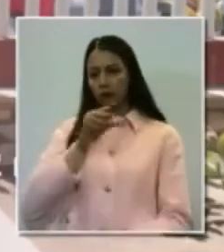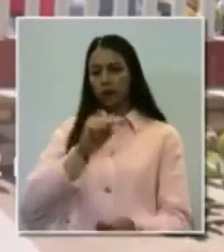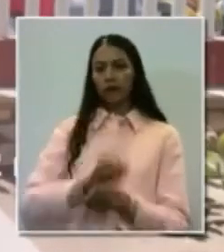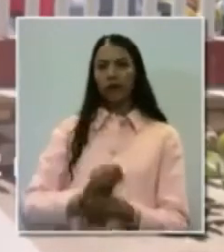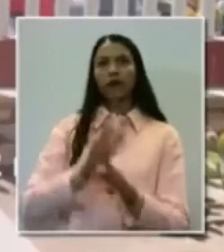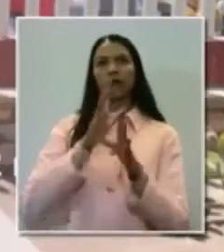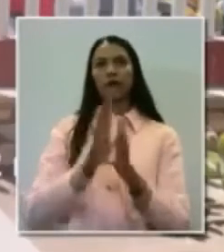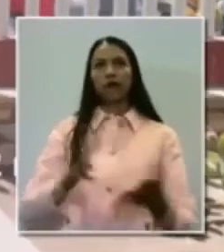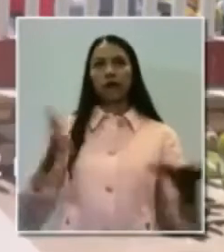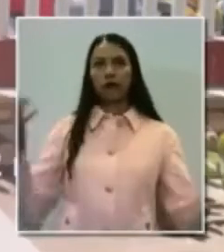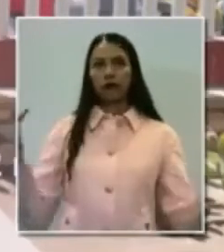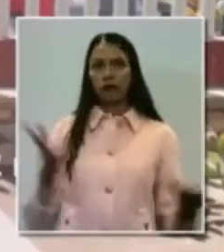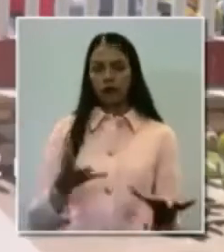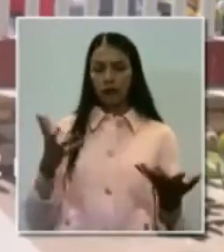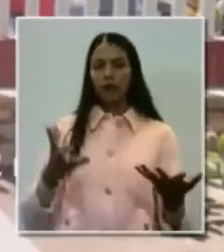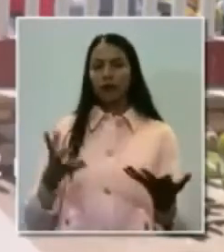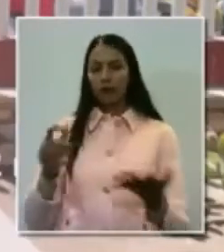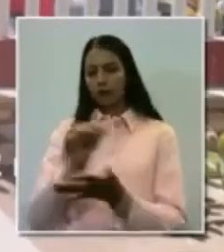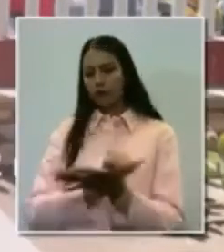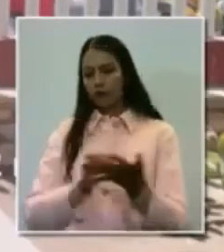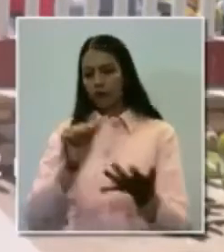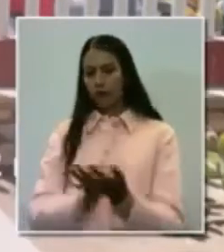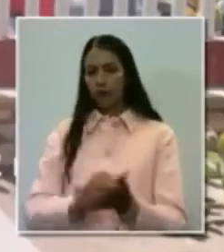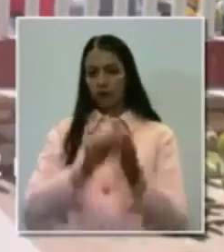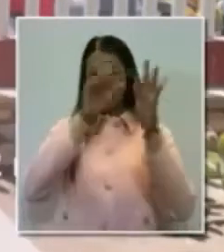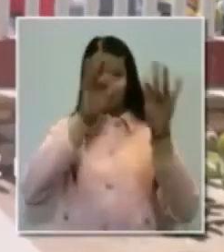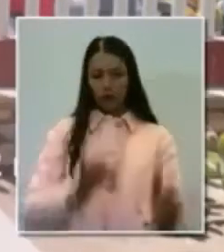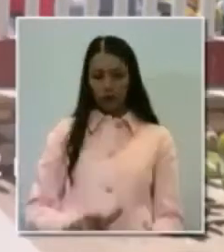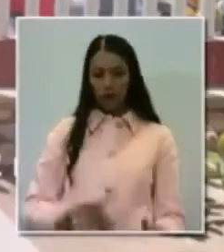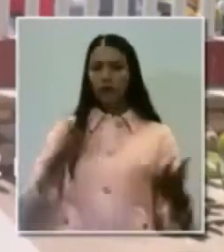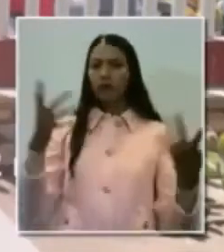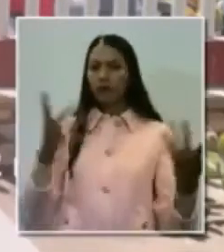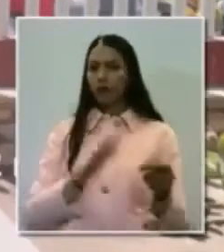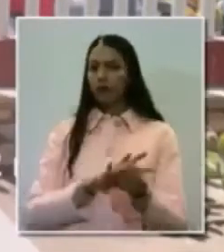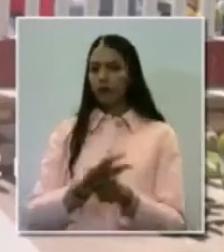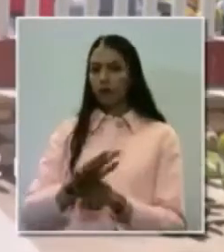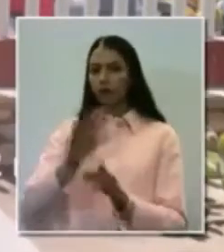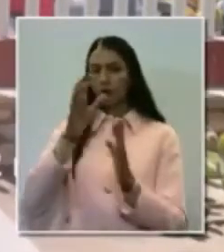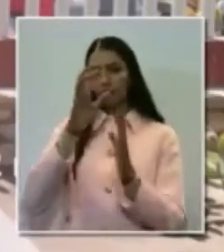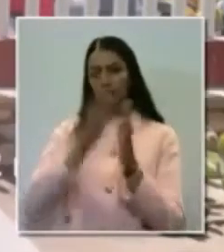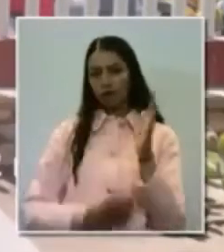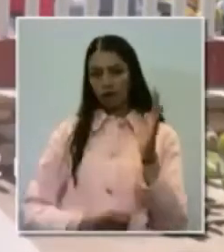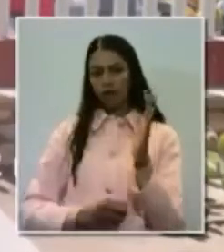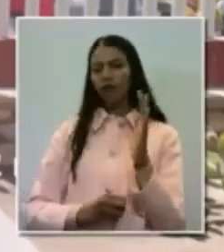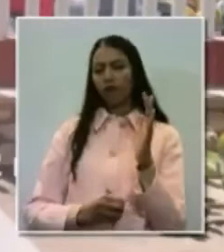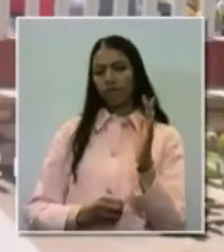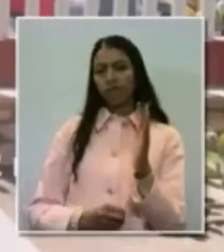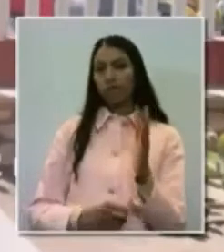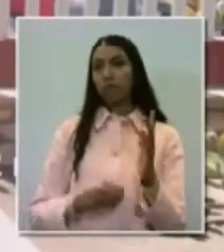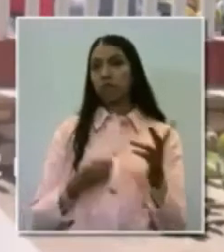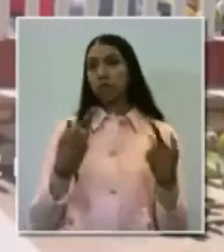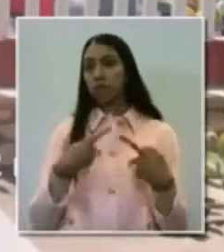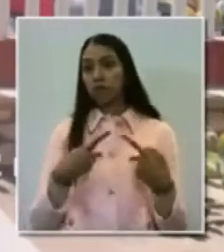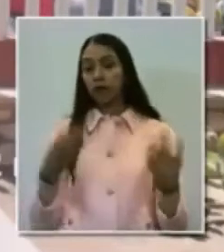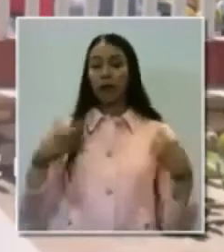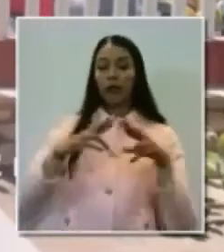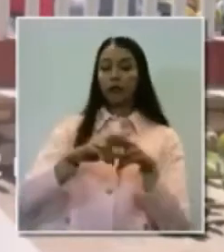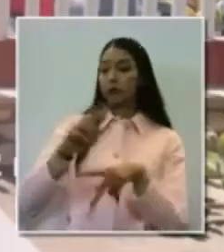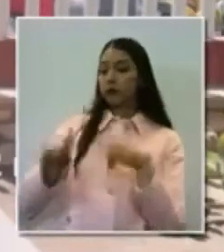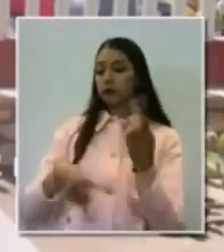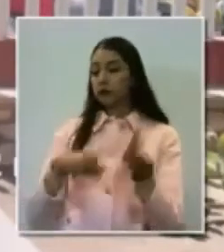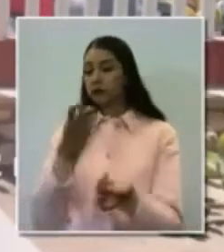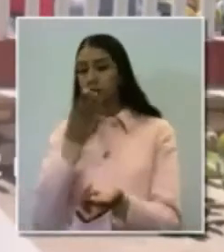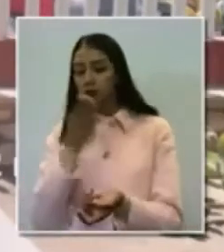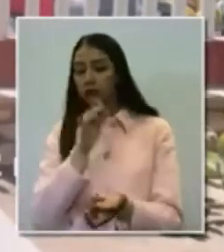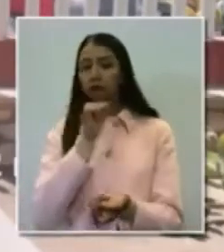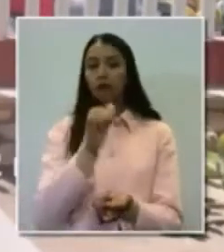secretaría, ya realizamos el levantamiento de las actas correspondientes y se realizarán los descuentos a quienes no se presentaron a clase.